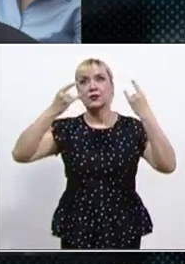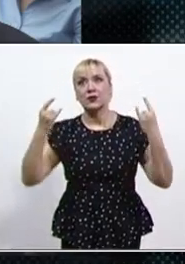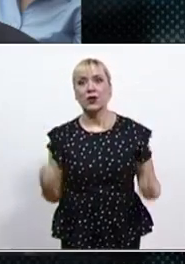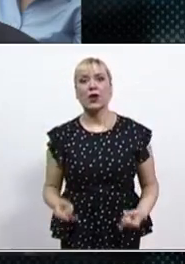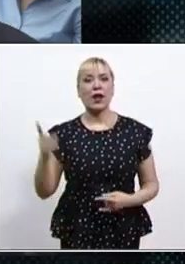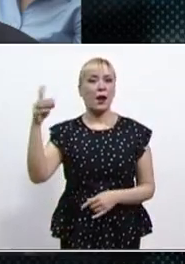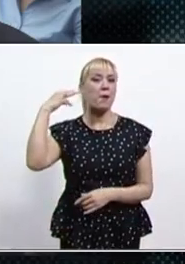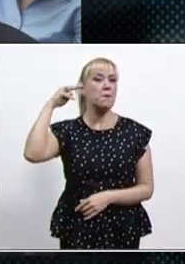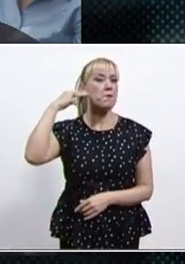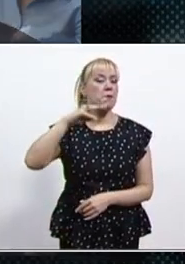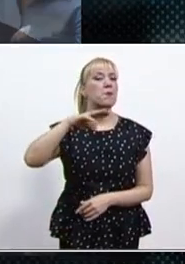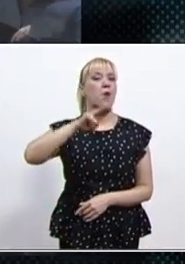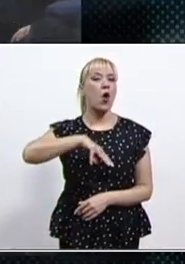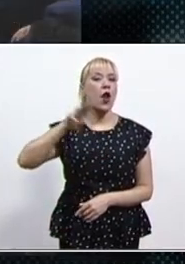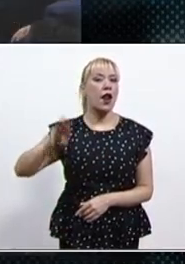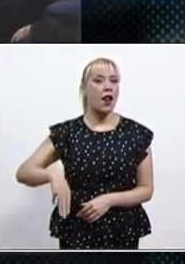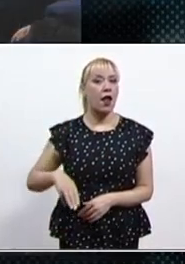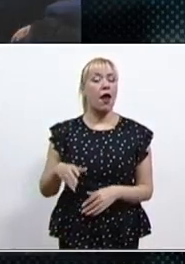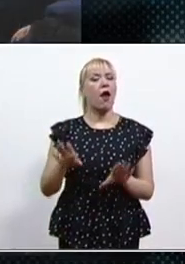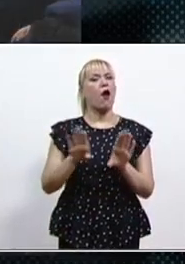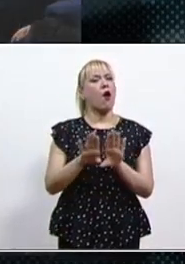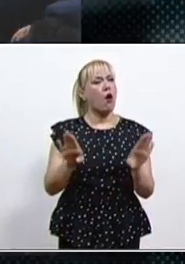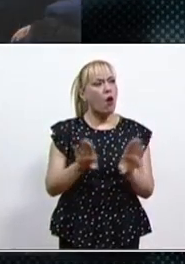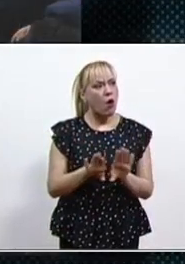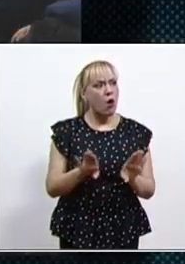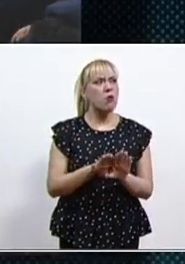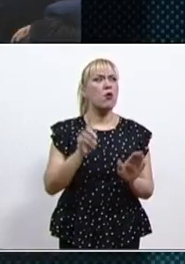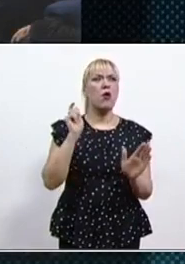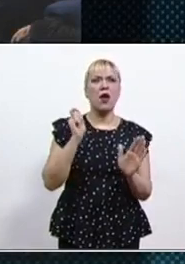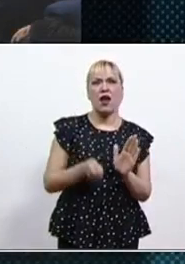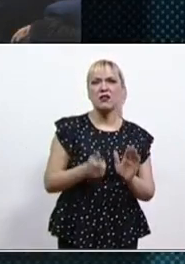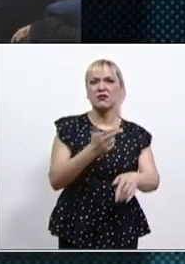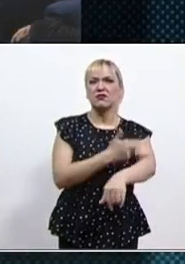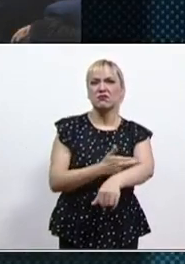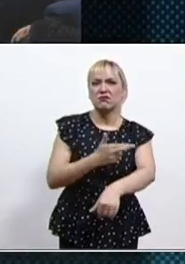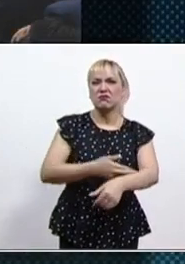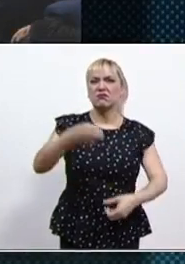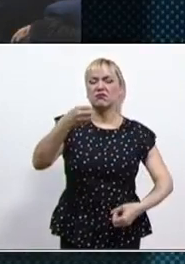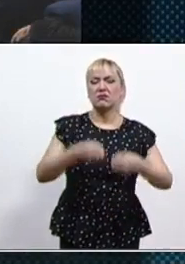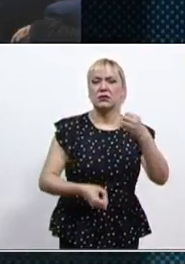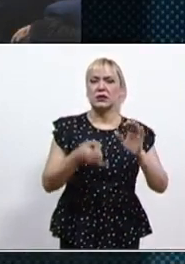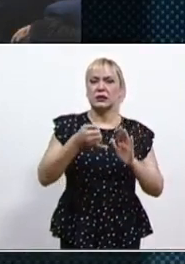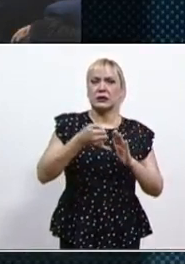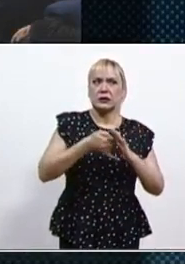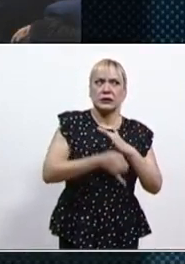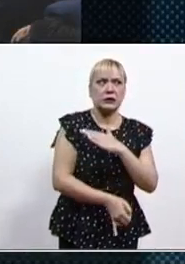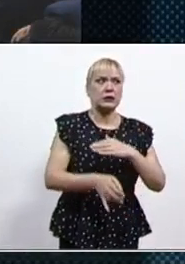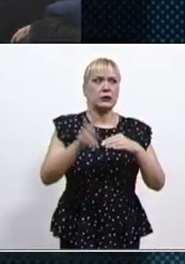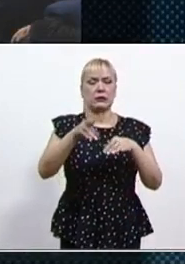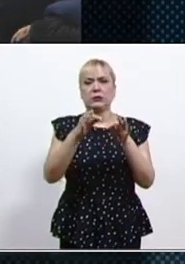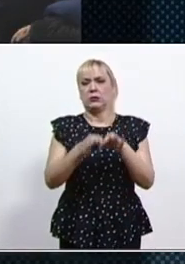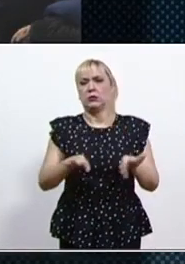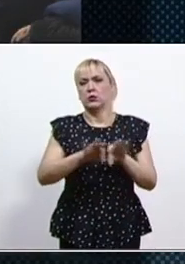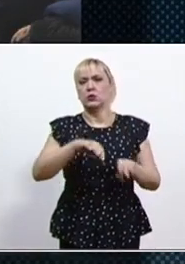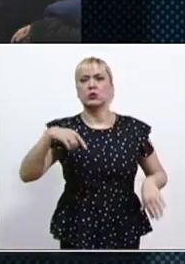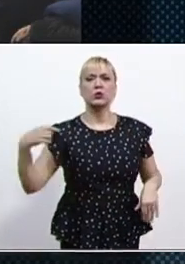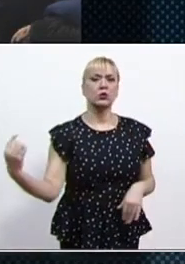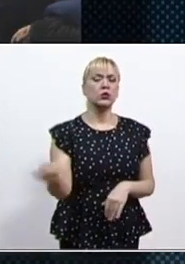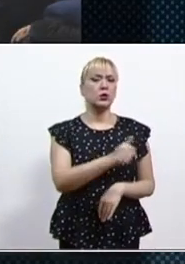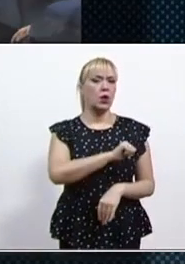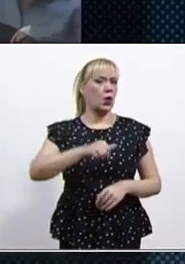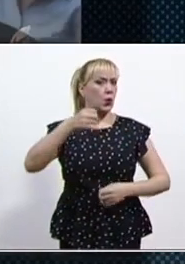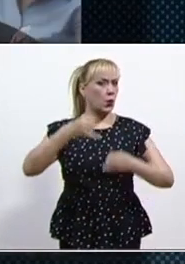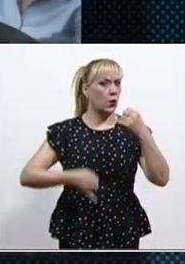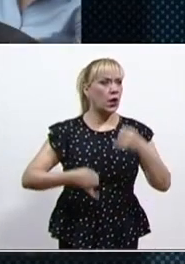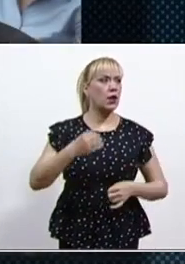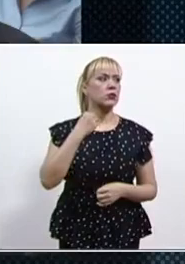conferencia Legitimidad Judicial y Teoría de Justicia Procedimental, que profundizó en la importancia de que las y los operadores